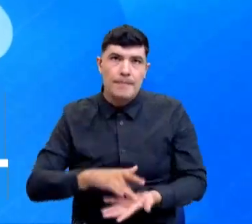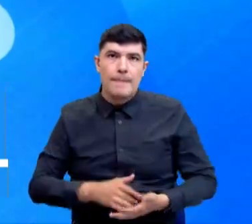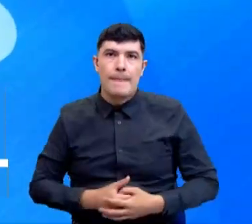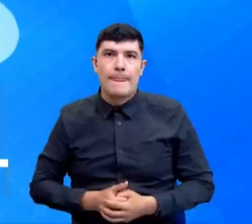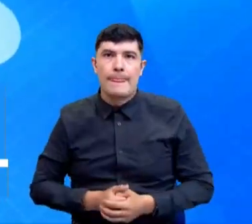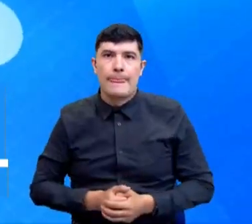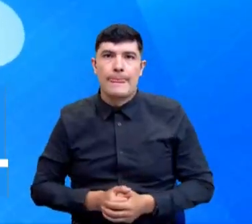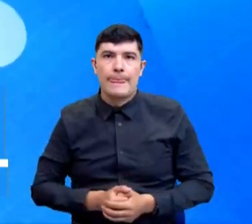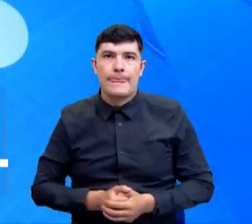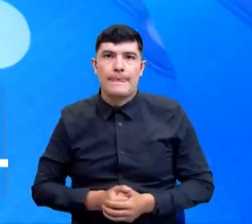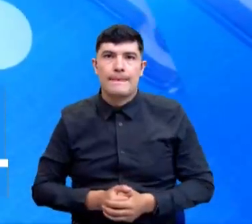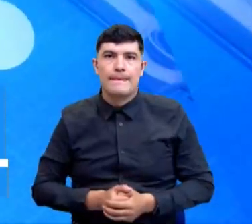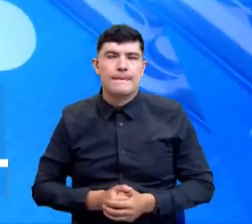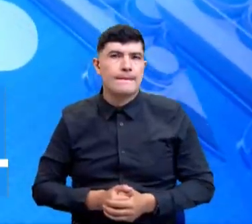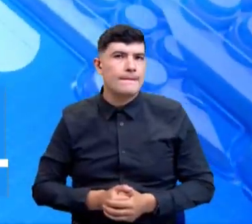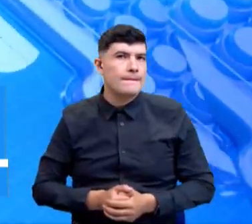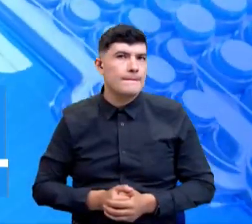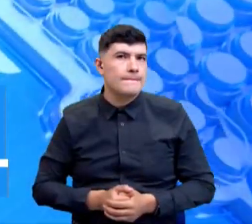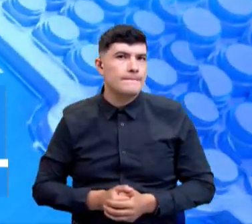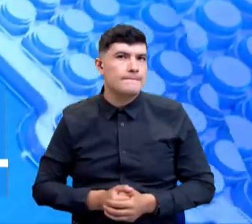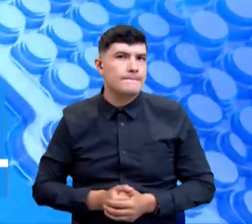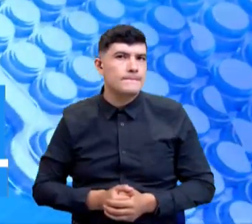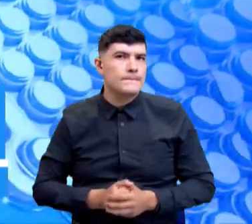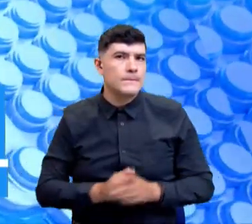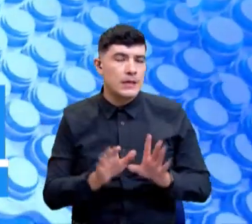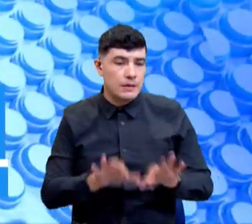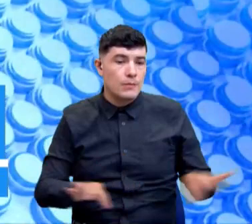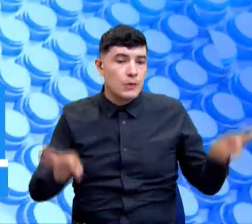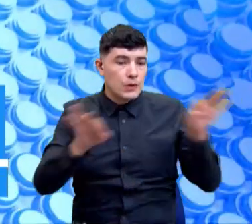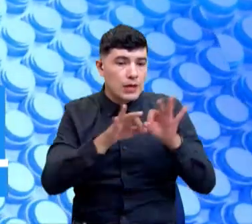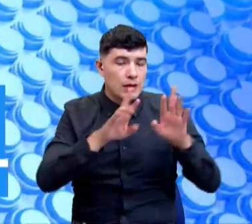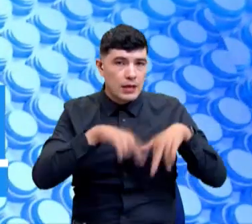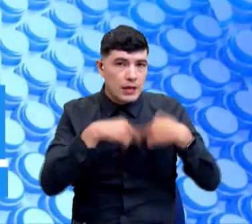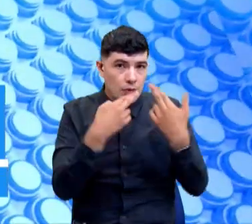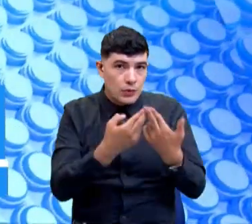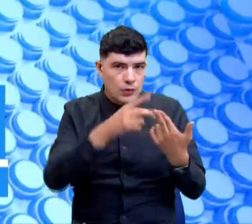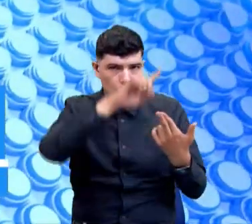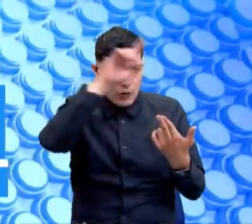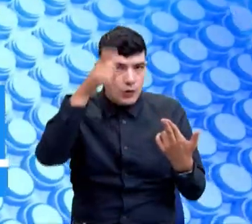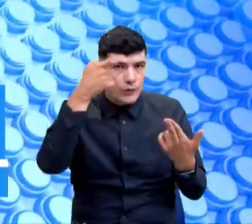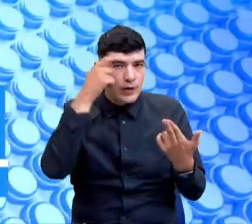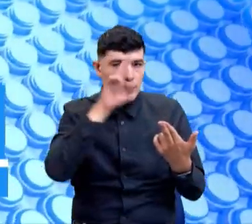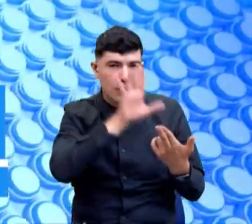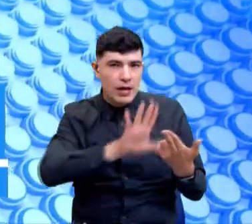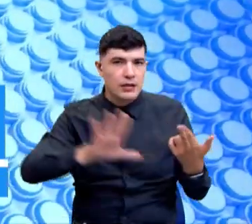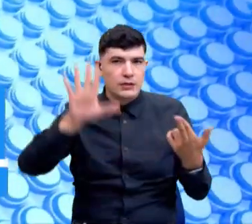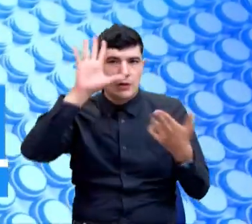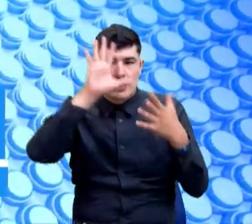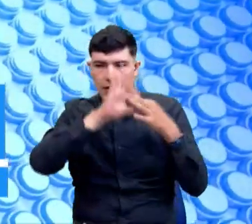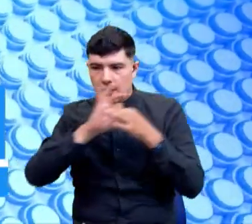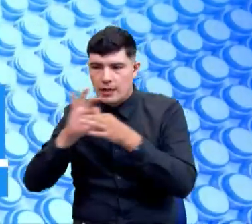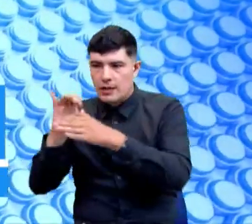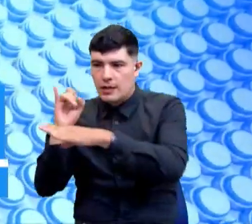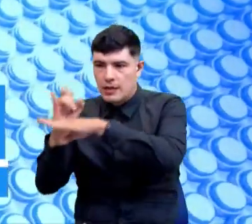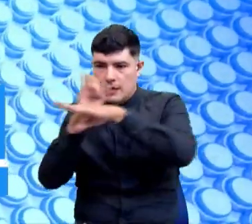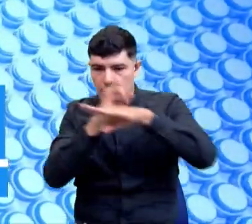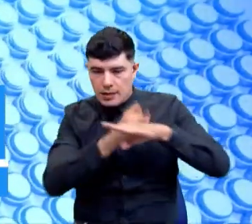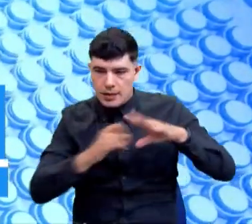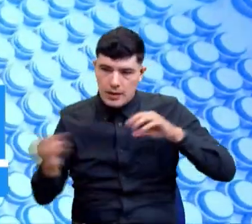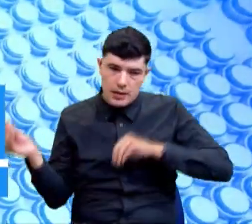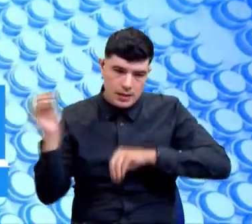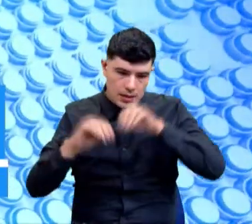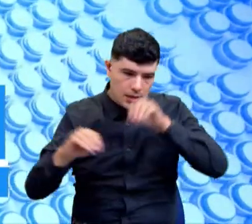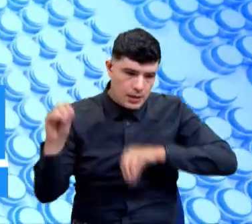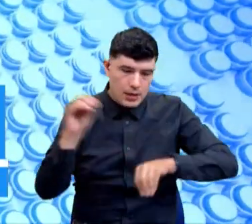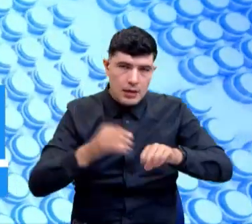una reunión muy pronta con el gobierno nacional, con distintas instituciones claves, para plantear la necesidad de venir